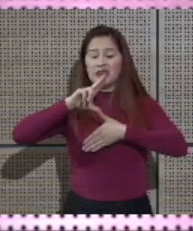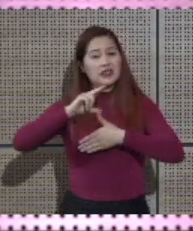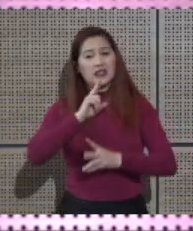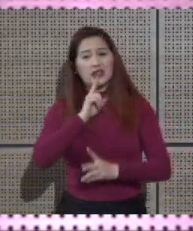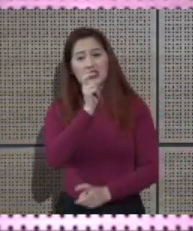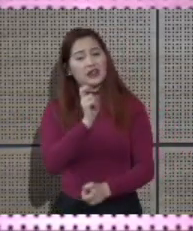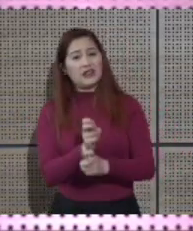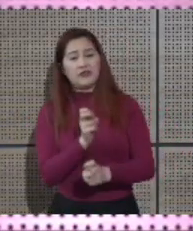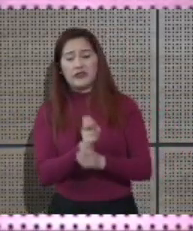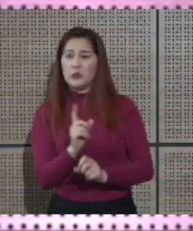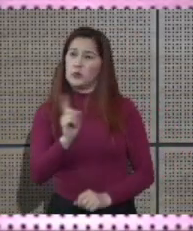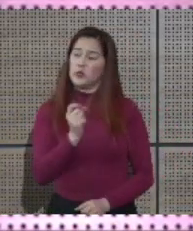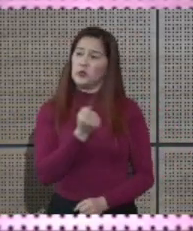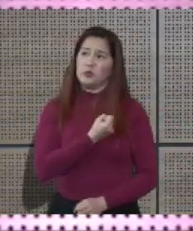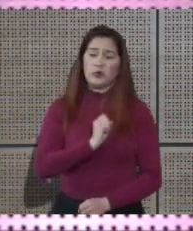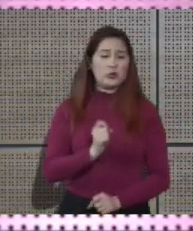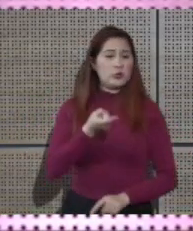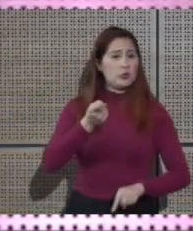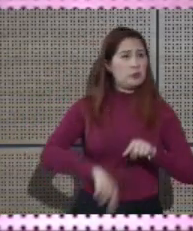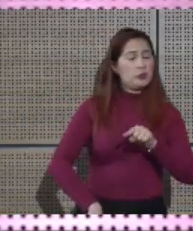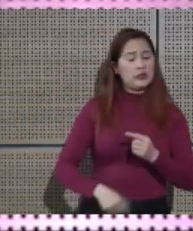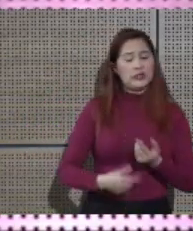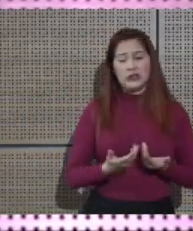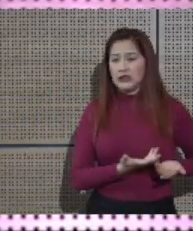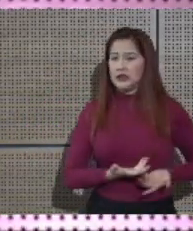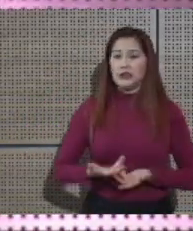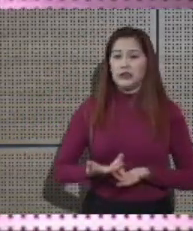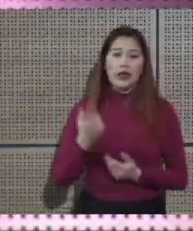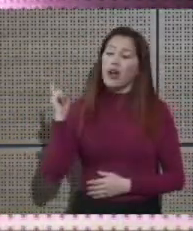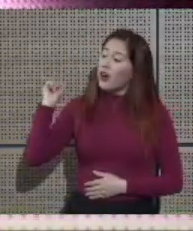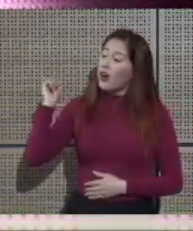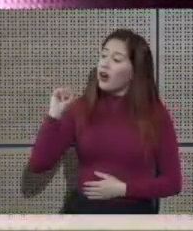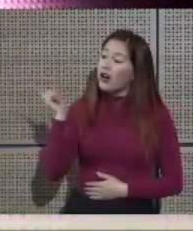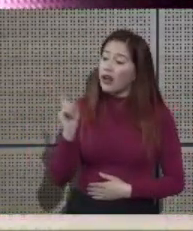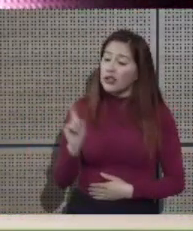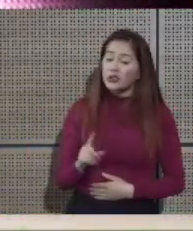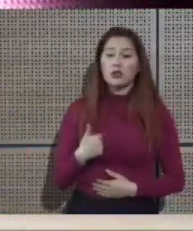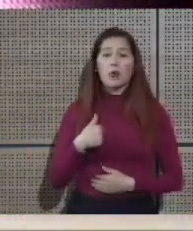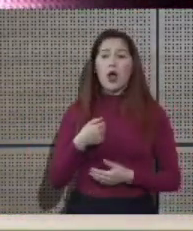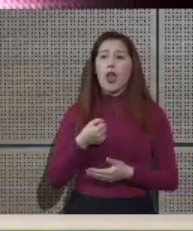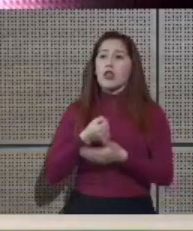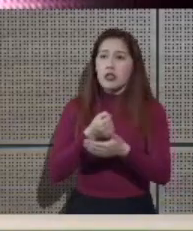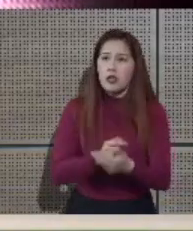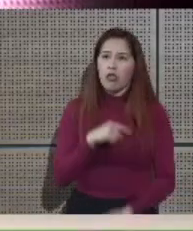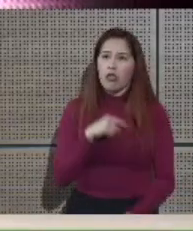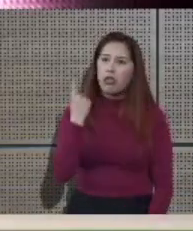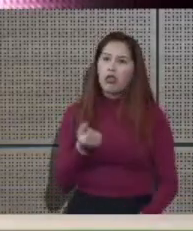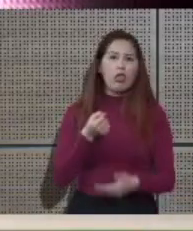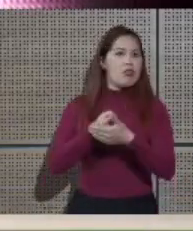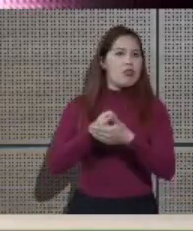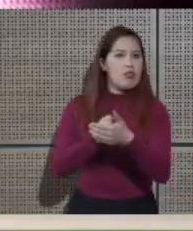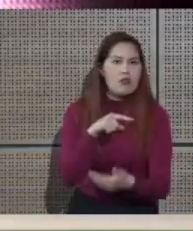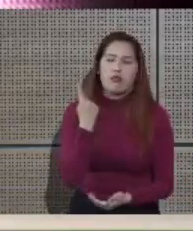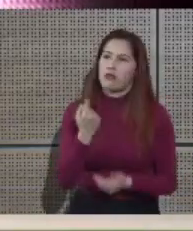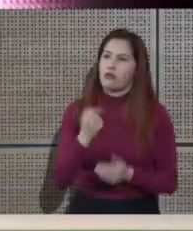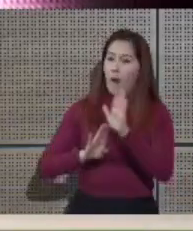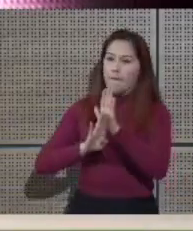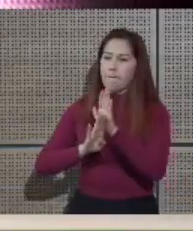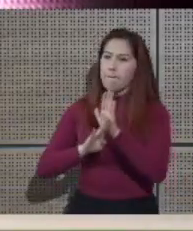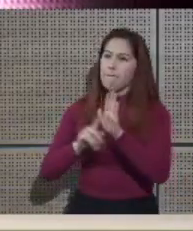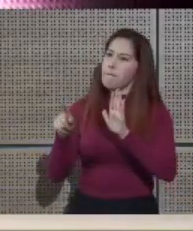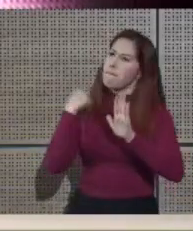tiempo, yo diría siglos, ha estado frustrada permanentemente en sus aspiraciones de crecimiento y de